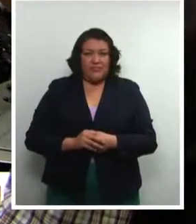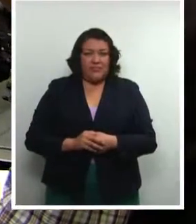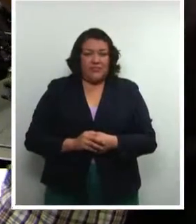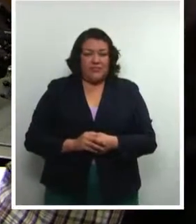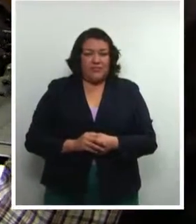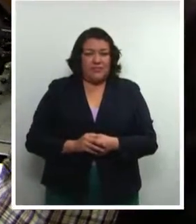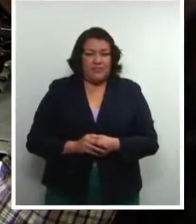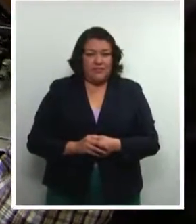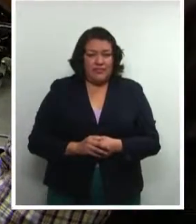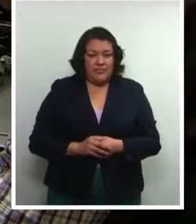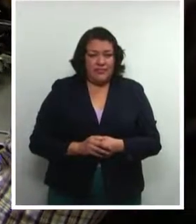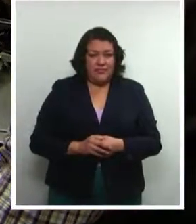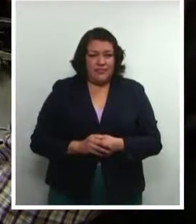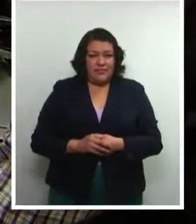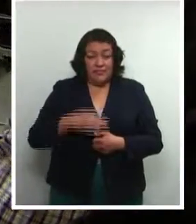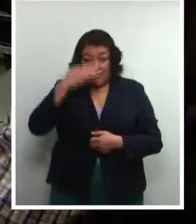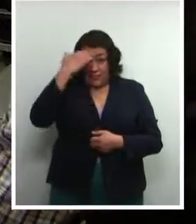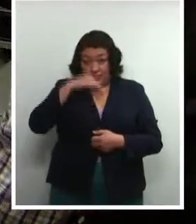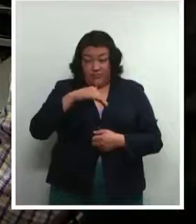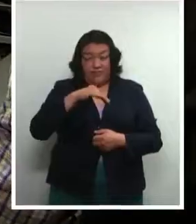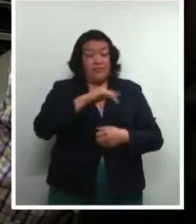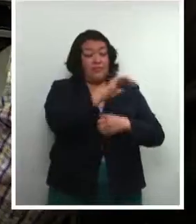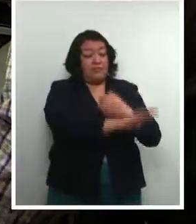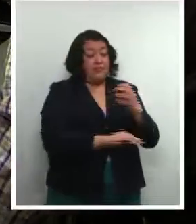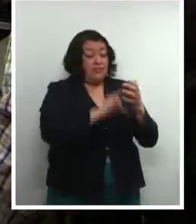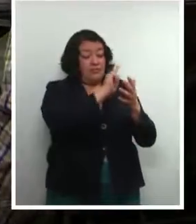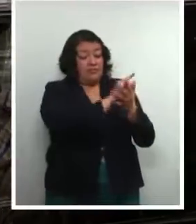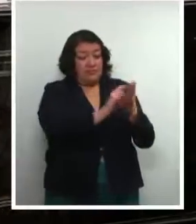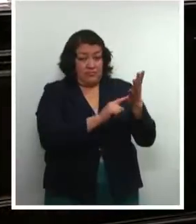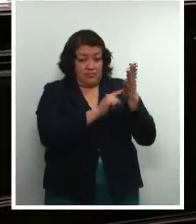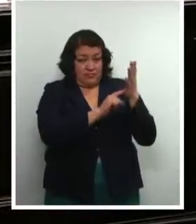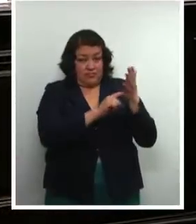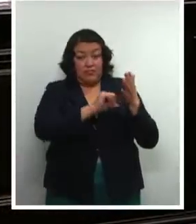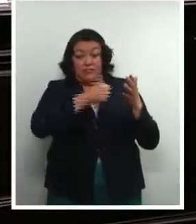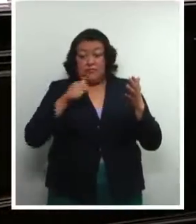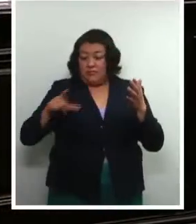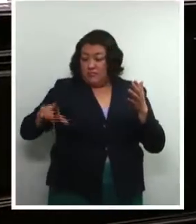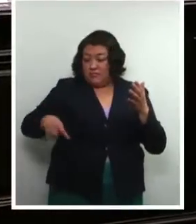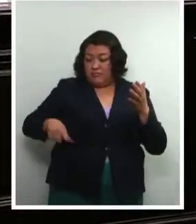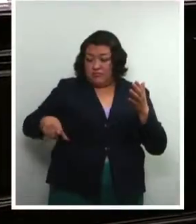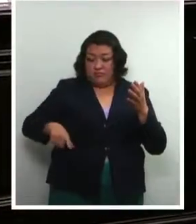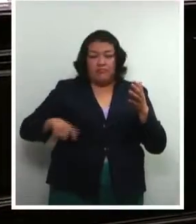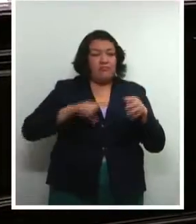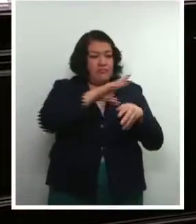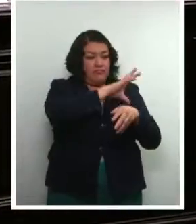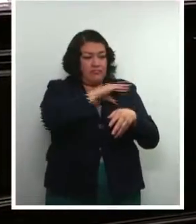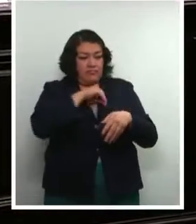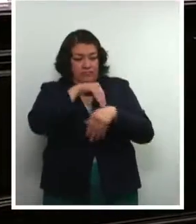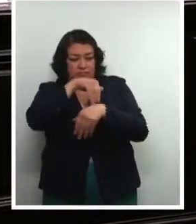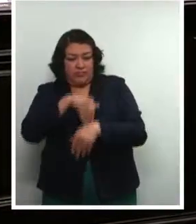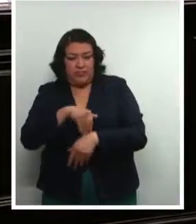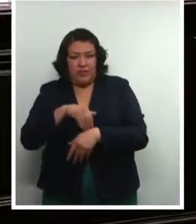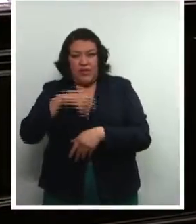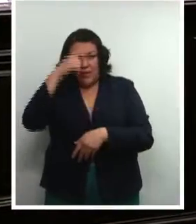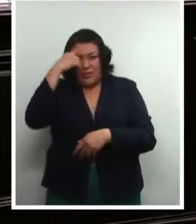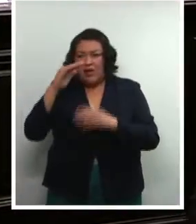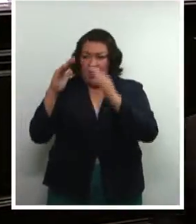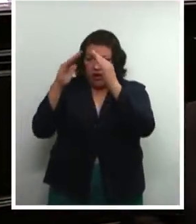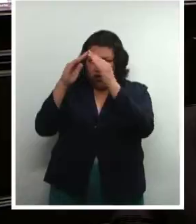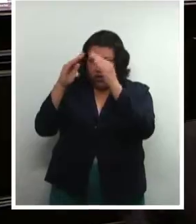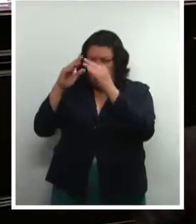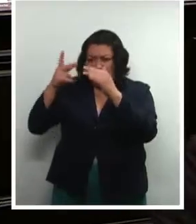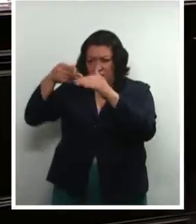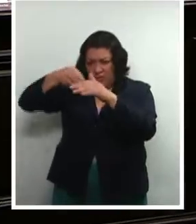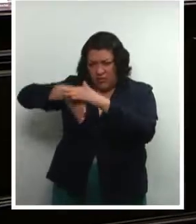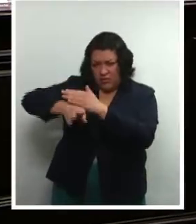que de acuerdo a lo establecido, las autoridades tomarán medidas para que las viviendas reúnan condiciones de